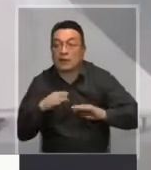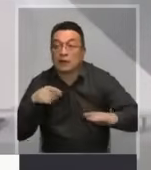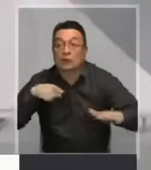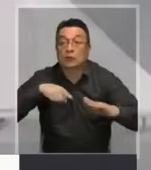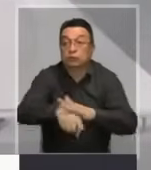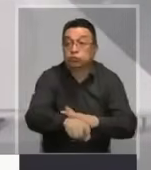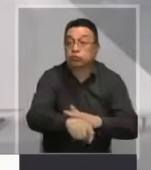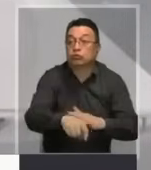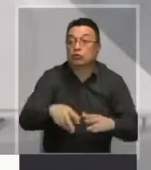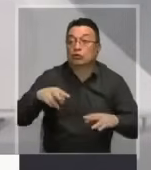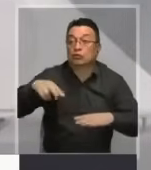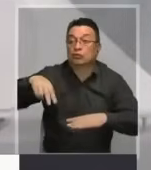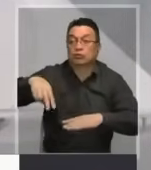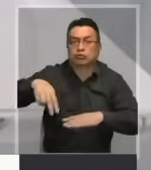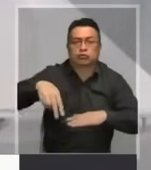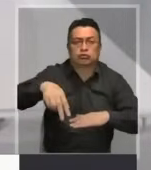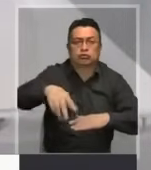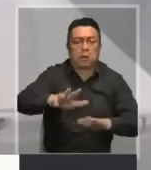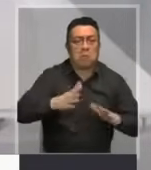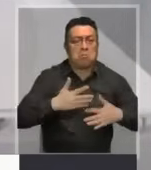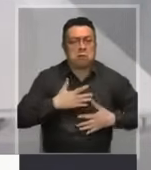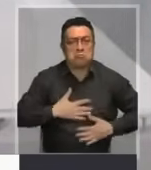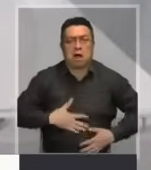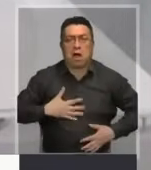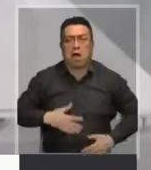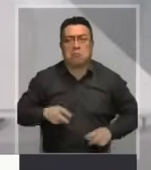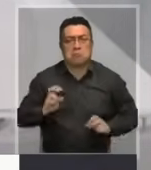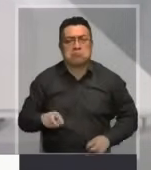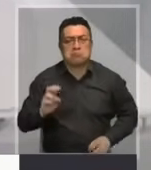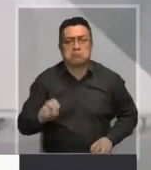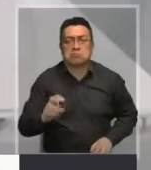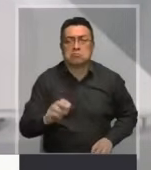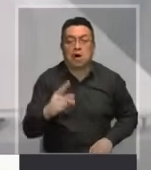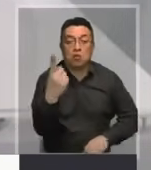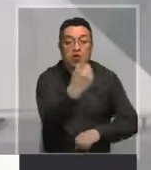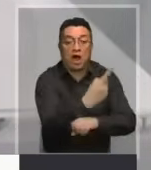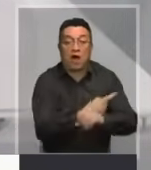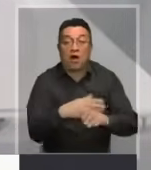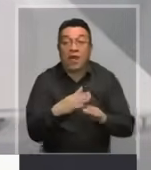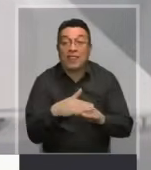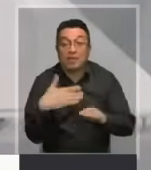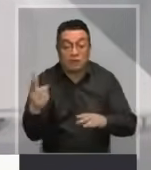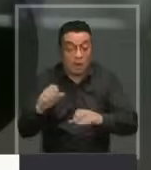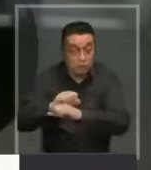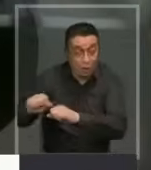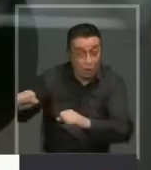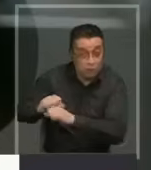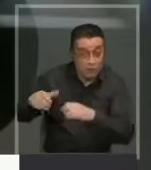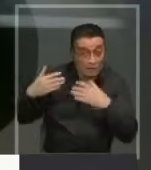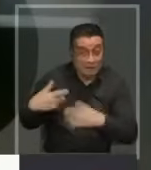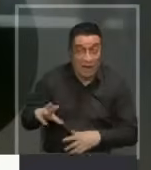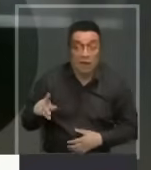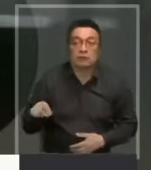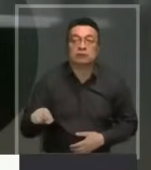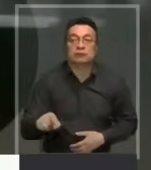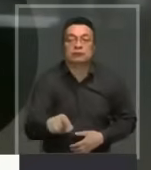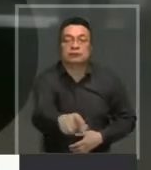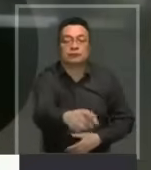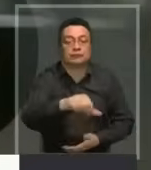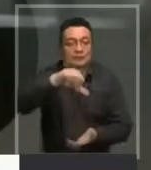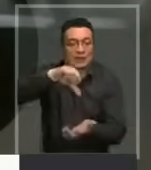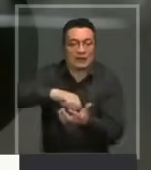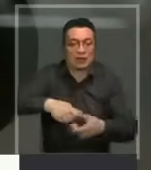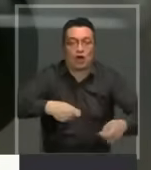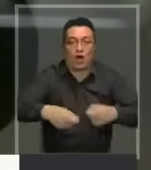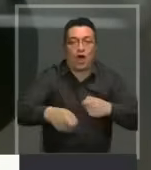aire libre que recorrió con calma y precisión. Una hora más tarde de las primeras explosiones. Ingreso al centro